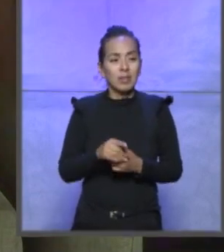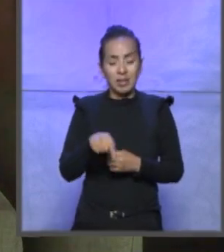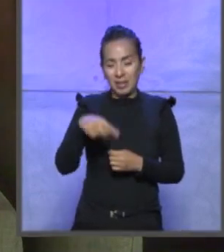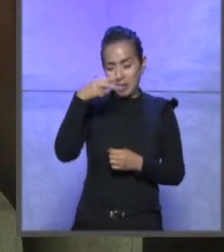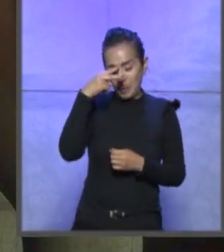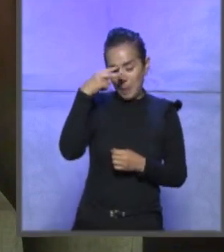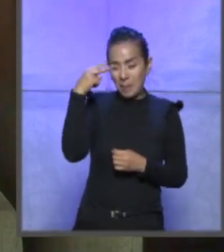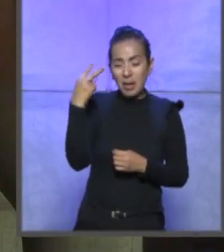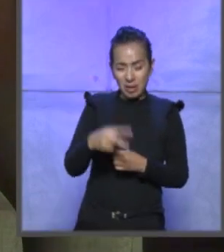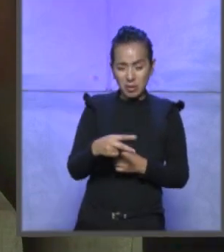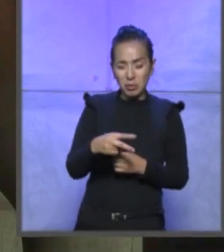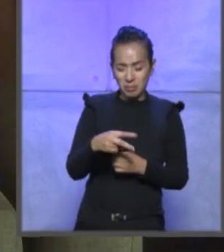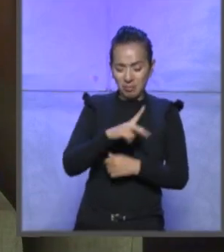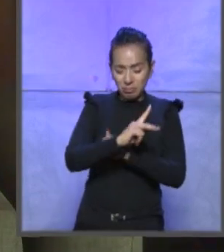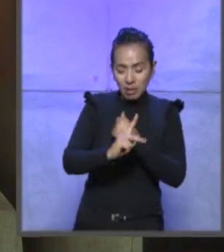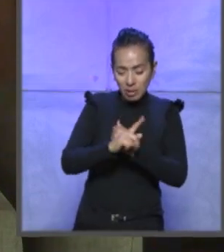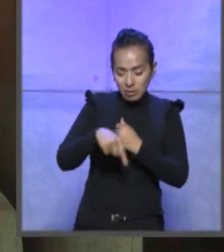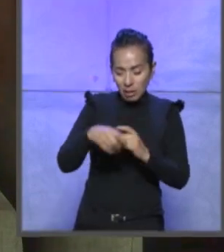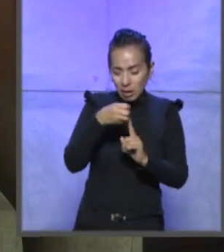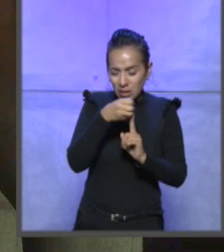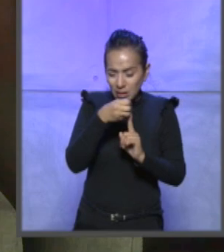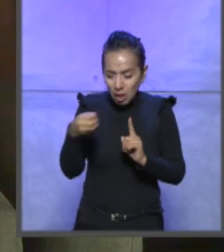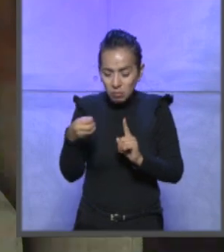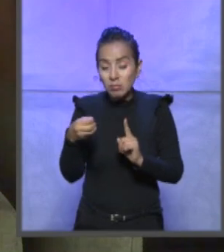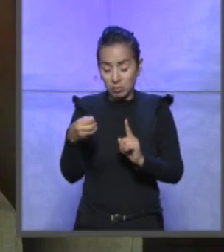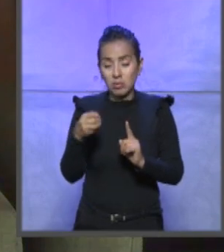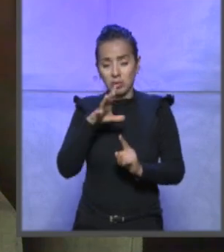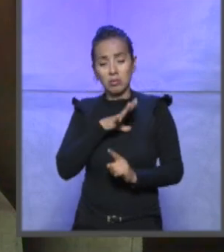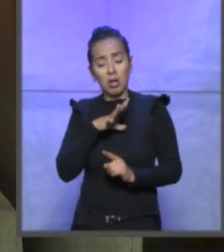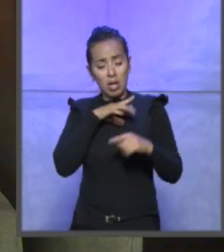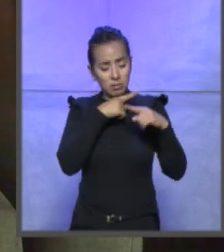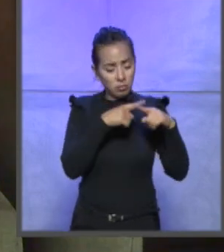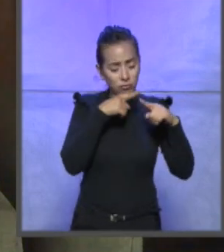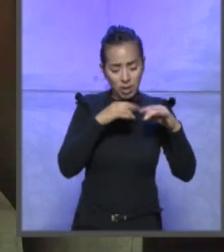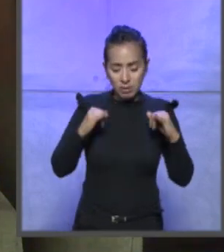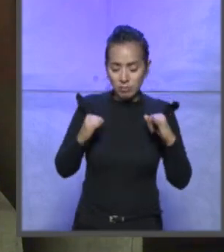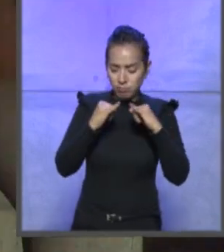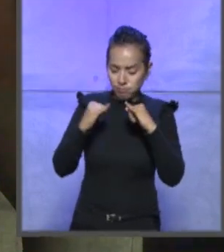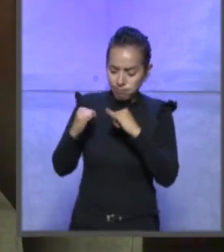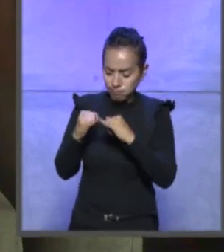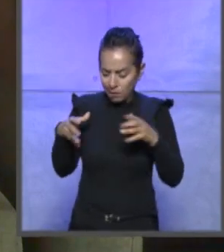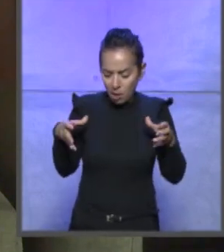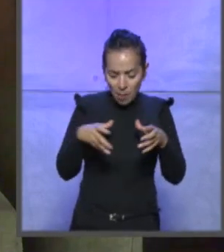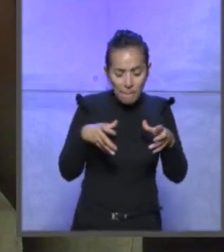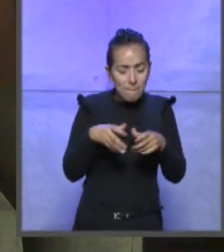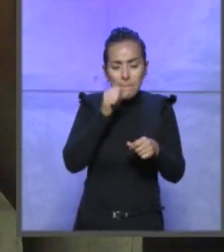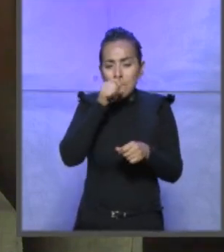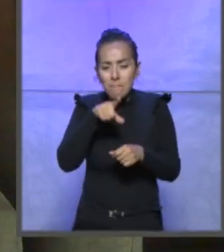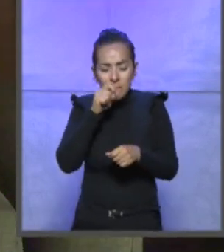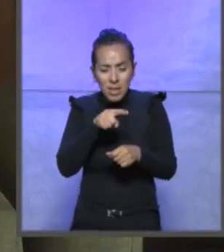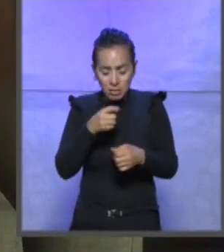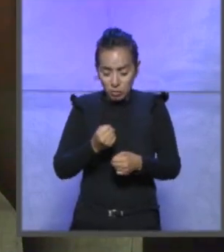Entonces, en el México estructural vamos a encontrar que a pesar de que hay diversas instituciones, órganos y